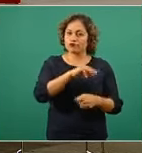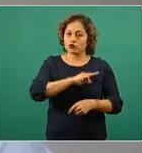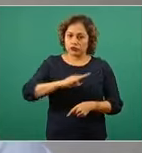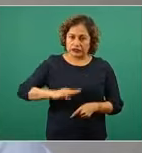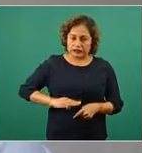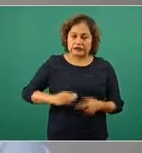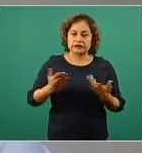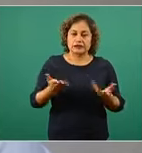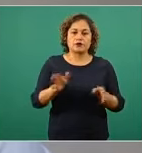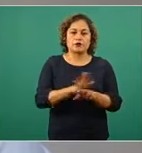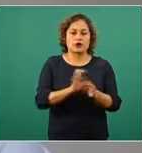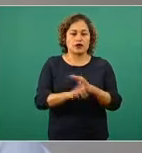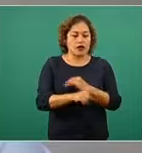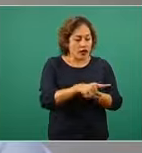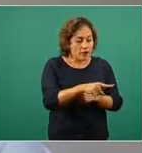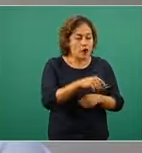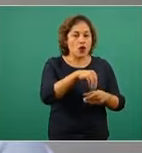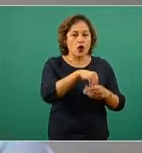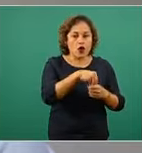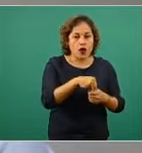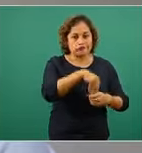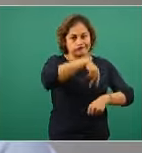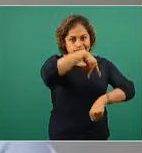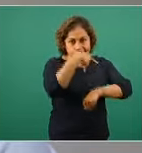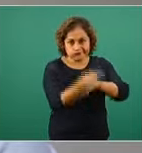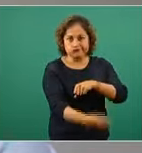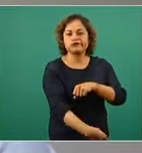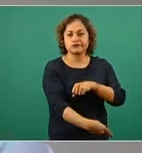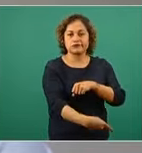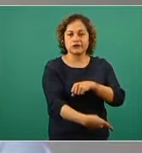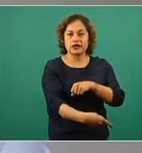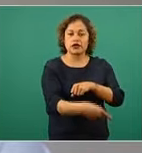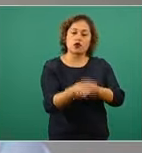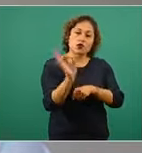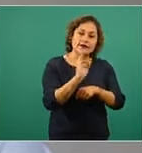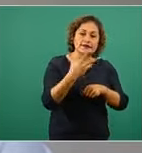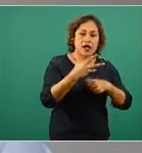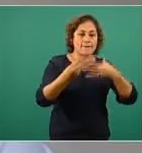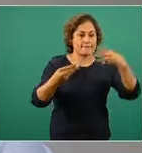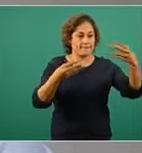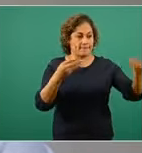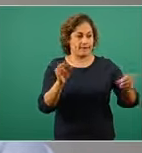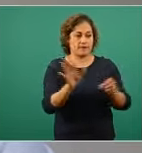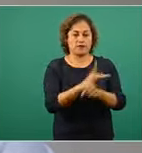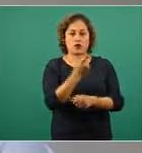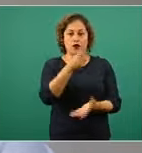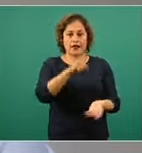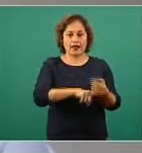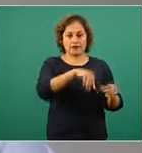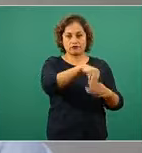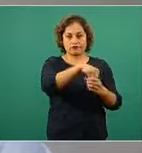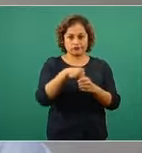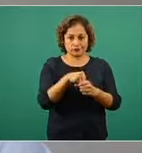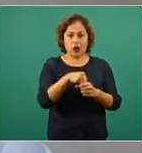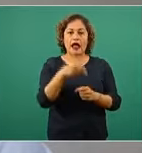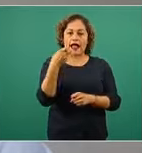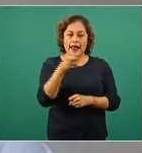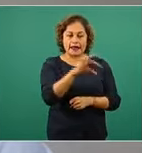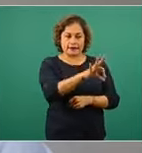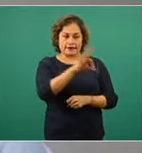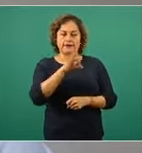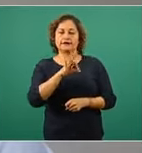esas características tengan un riesgo importante de continuar con la transmisión de la enfermedad, por lo tanto, el desarrollo